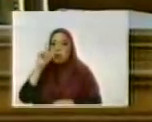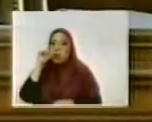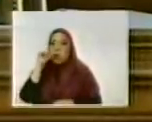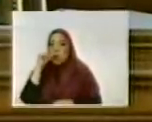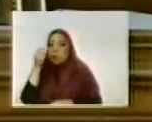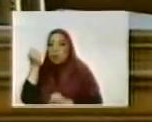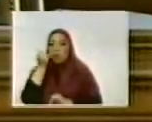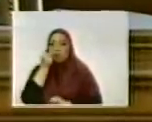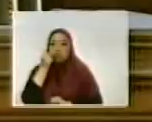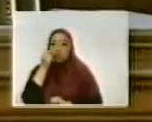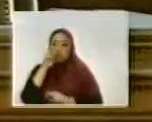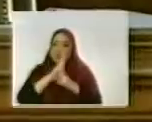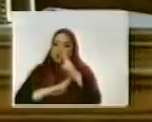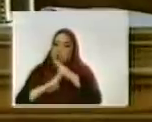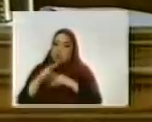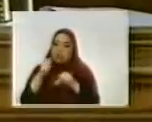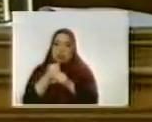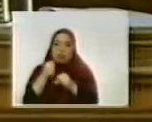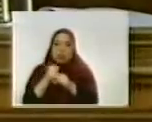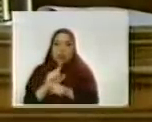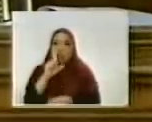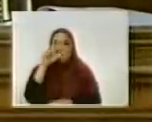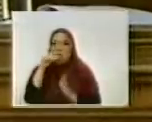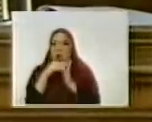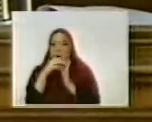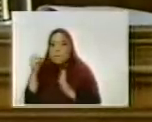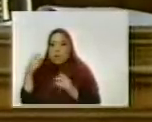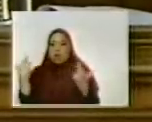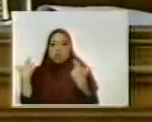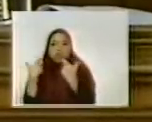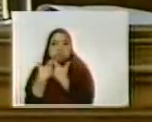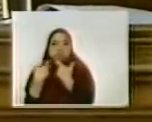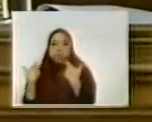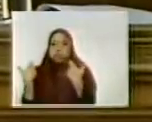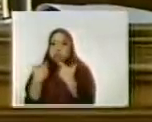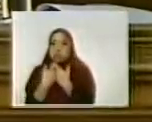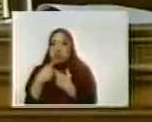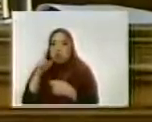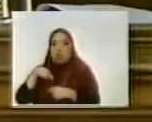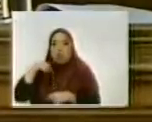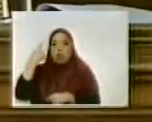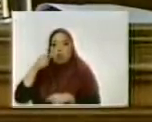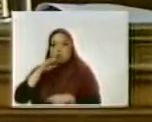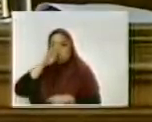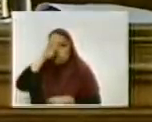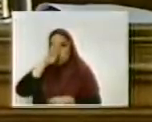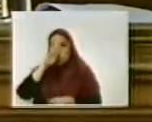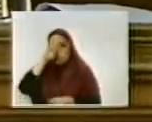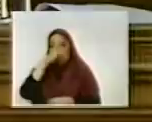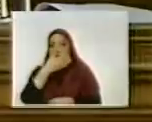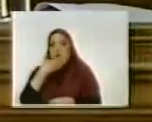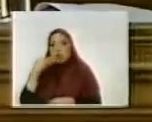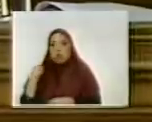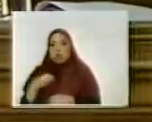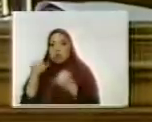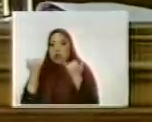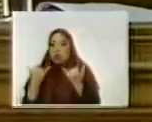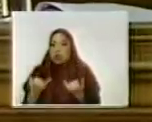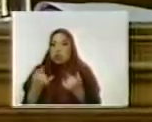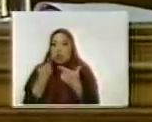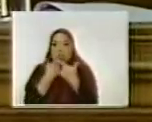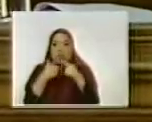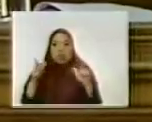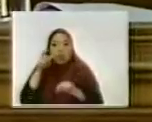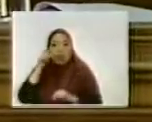leal, guerrero de mil batallas y ejemplo de lucha incansable para las presentes y futuras generaciones, en pro de la causa libertaria del